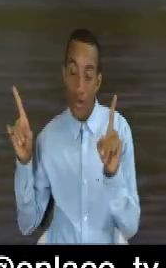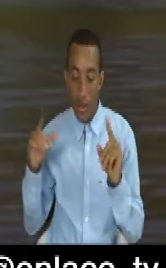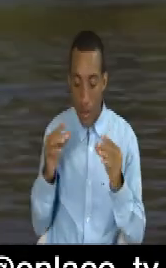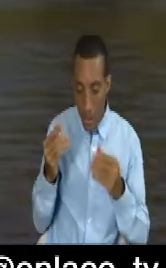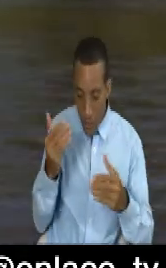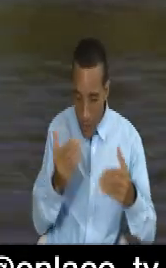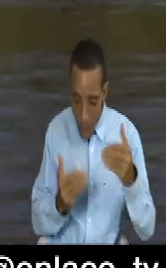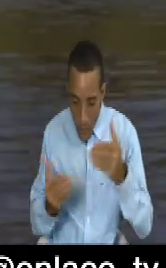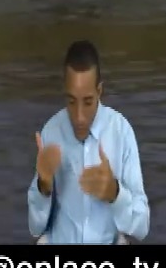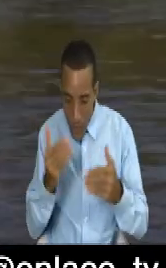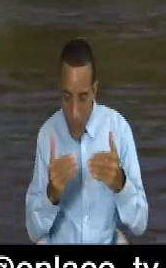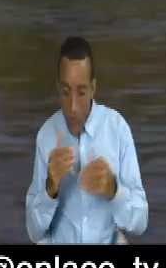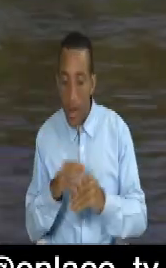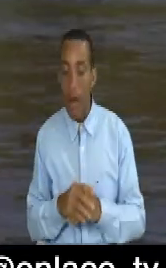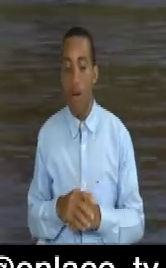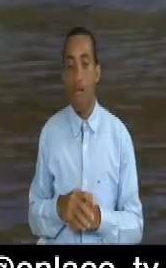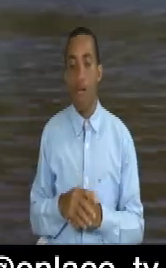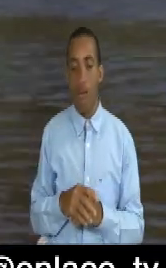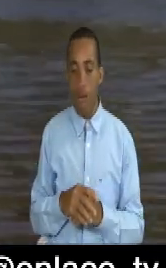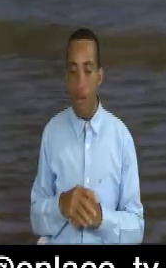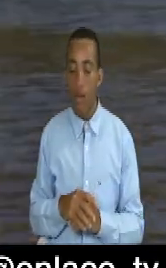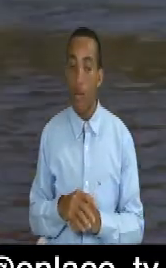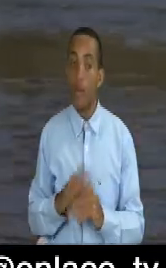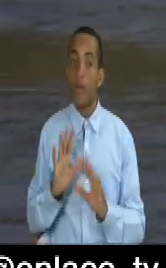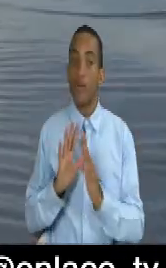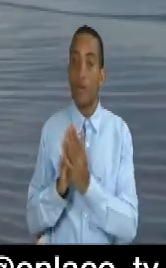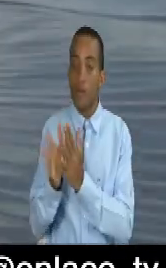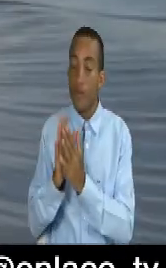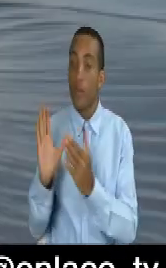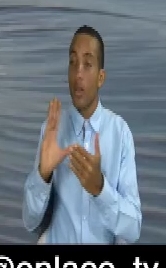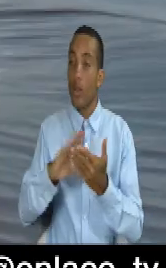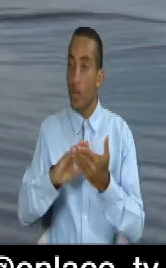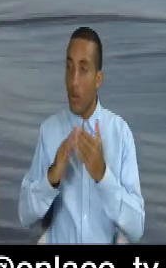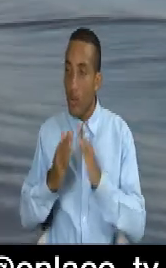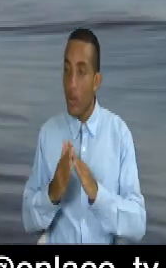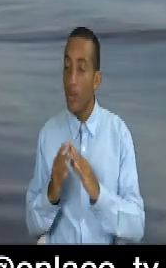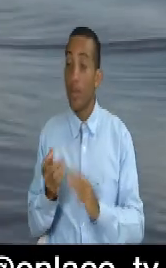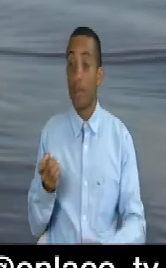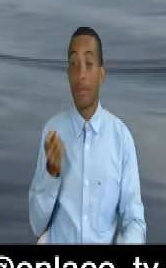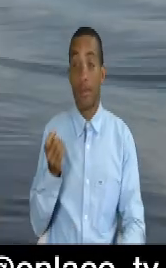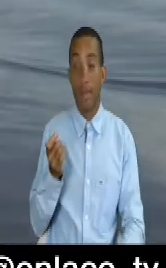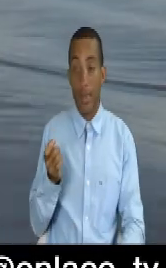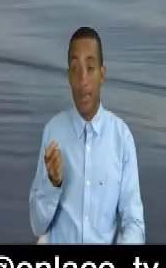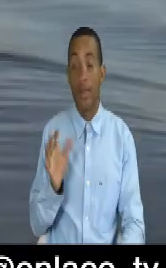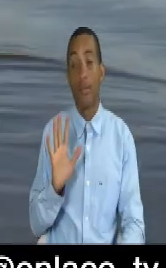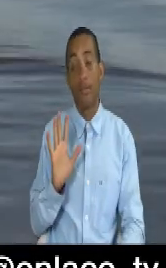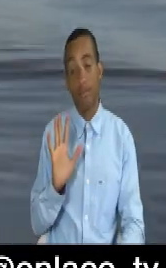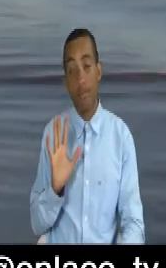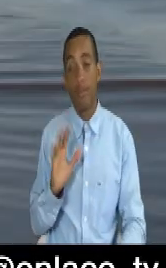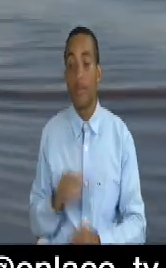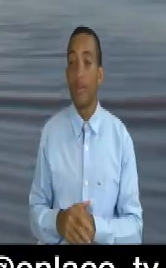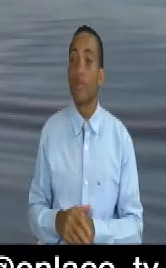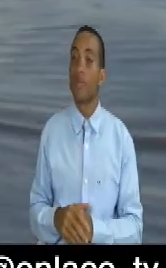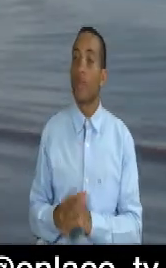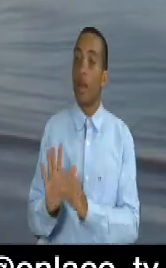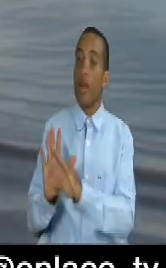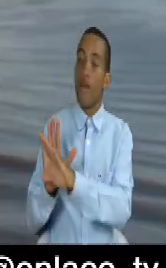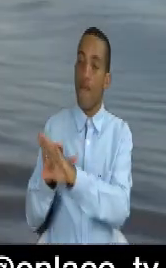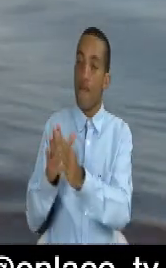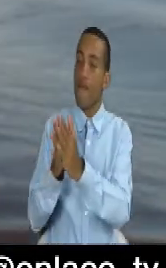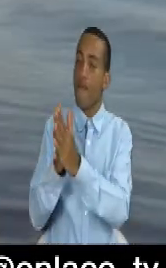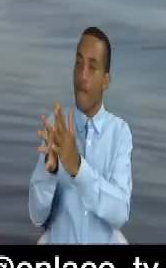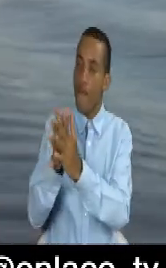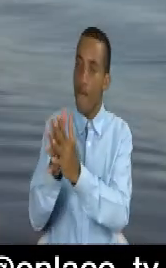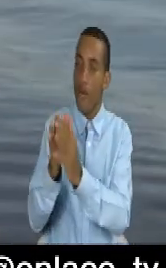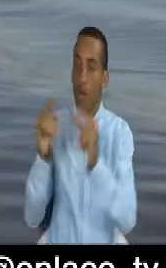de un tercero en esta situación que fue para la comunidad un evento delicado, como tal se informó, pues hoy